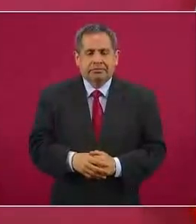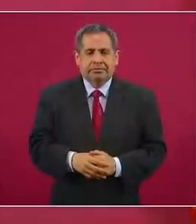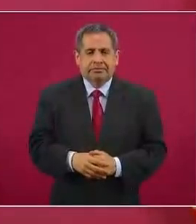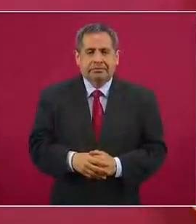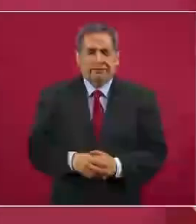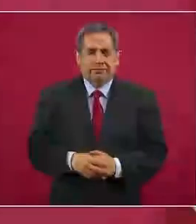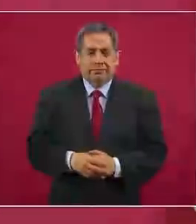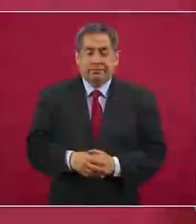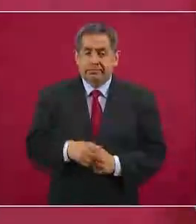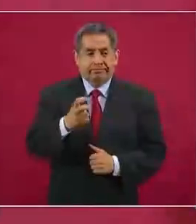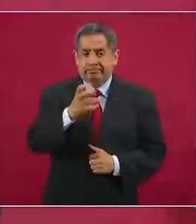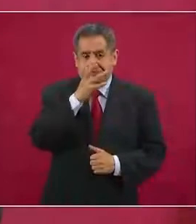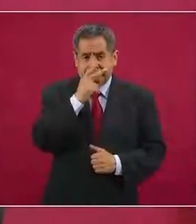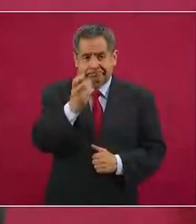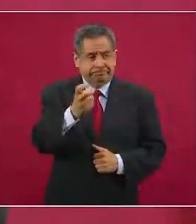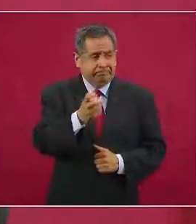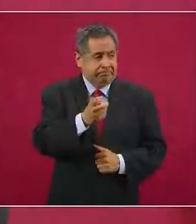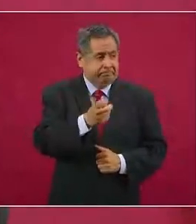Y eso no se puede